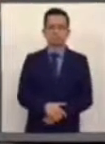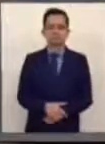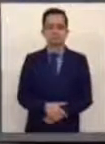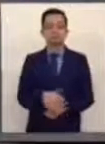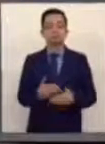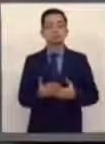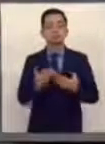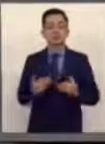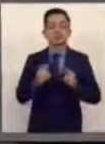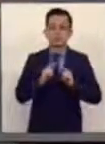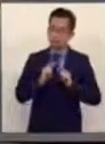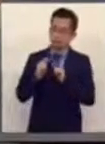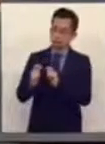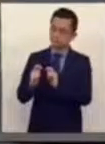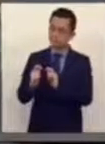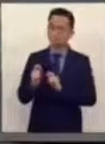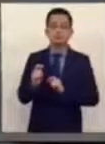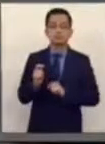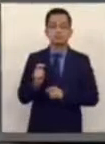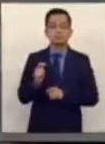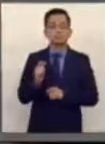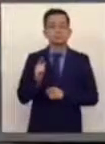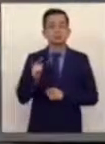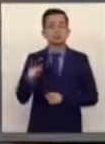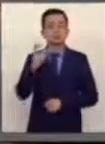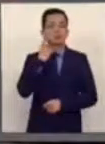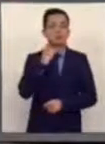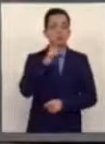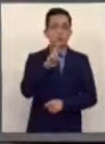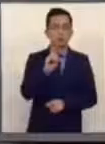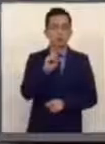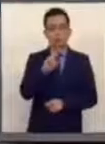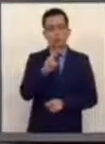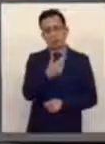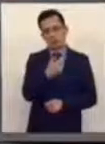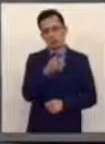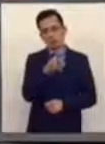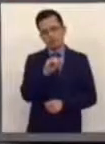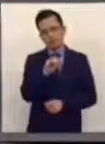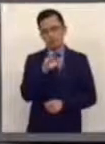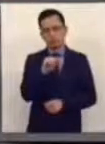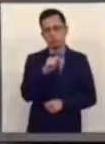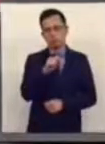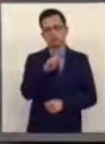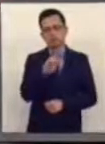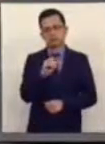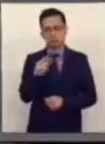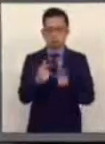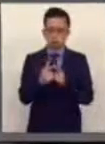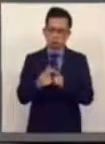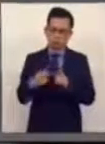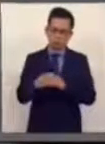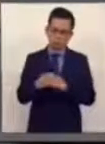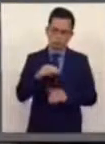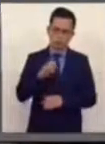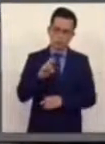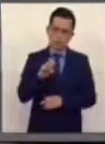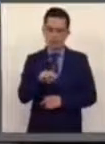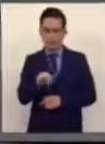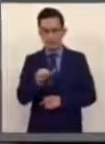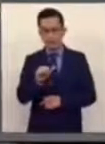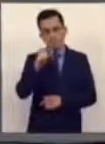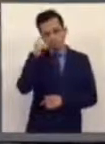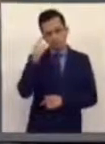Tiene el uso de la tribuna el diputado Rogerio Castro Vázquez, del Grupo Parlamentario de Morena, para presentar propuesta